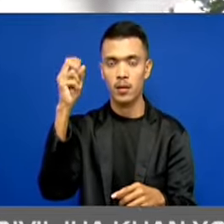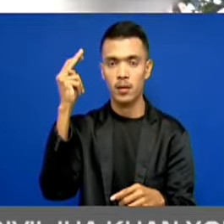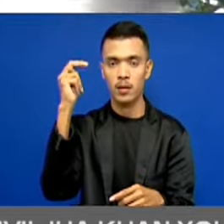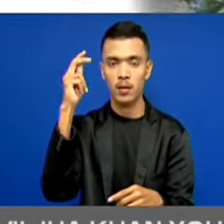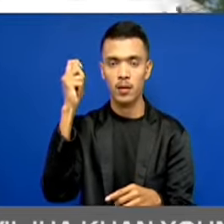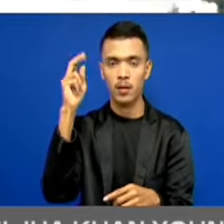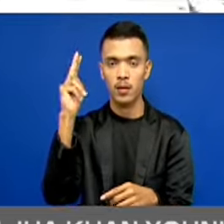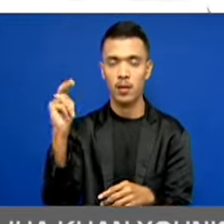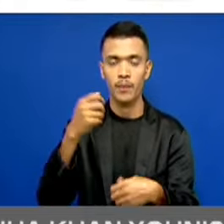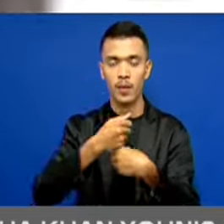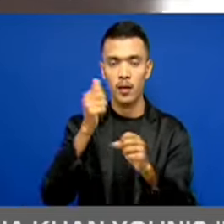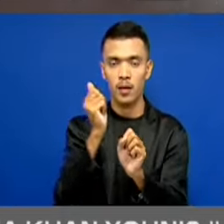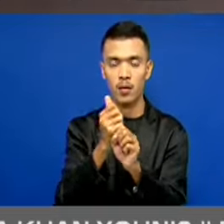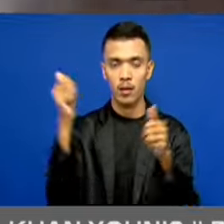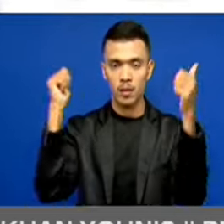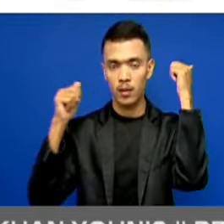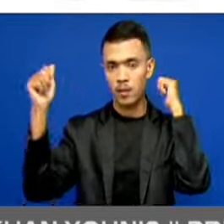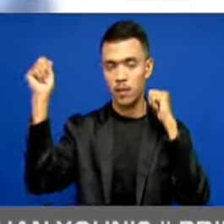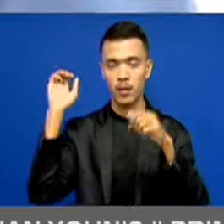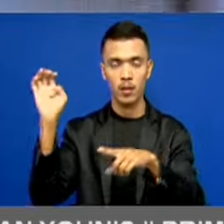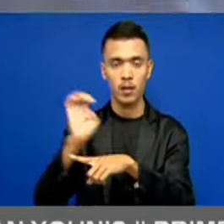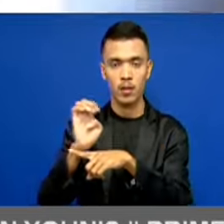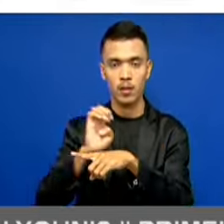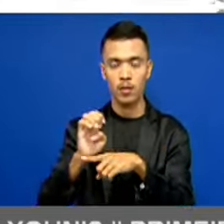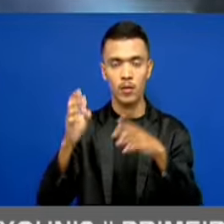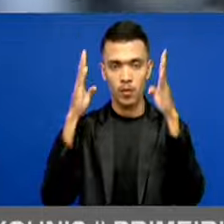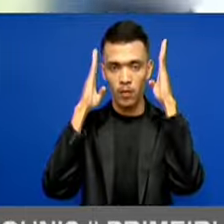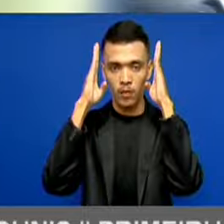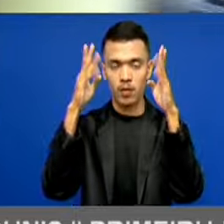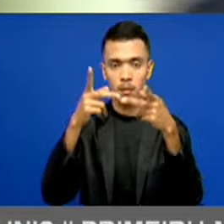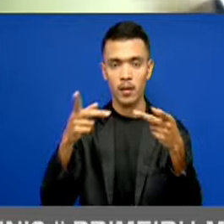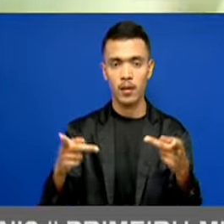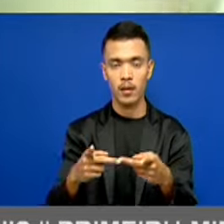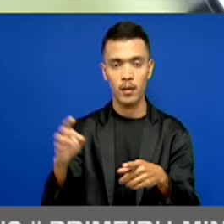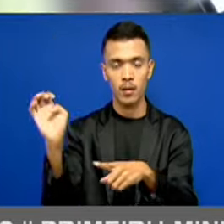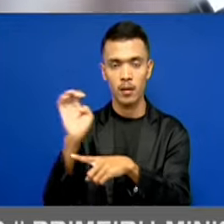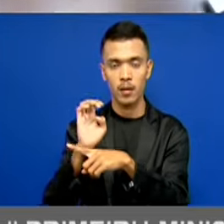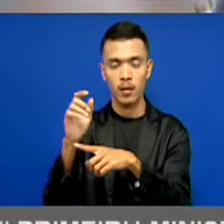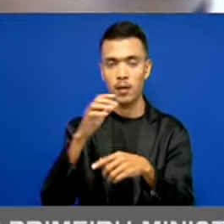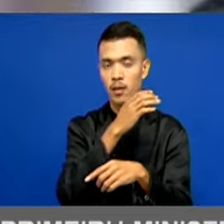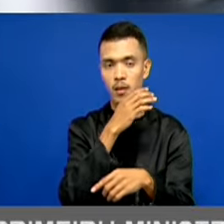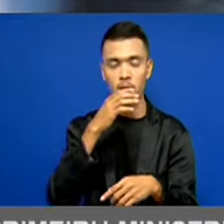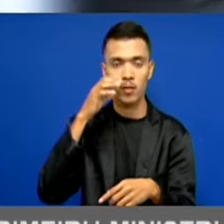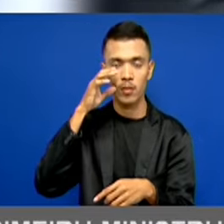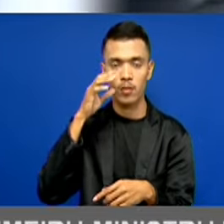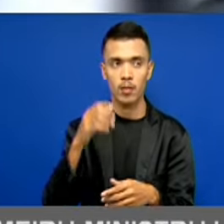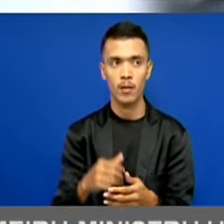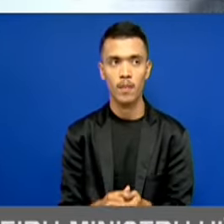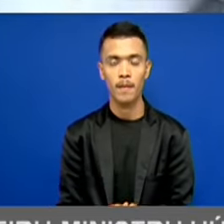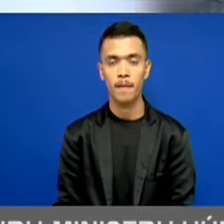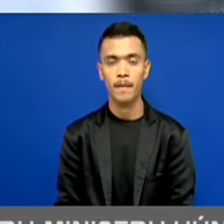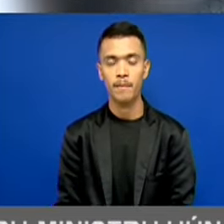actividad económica. Focaliu ba área agricultura. Sidadão paquistanês Iraqne ho kualifikasão